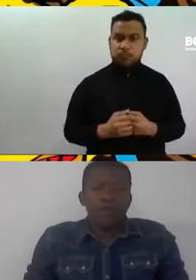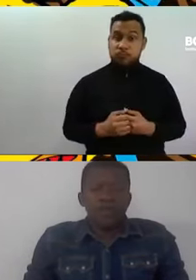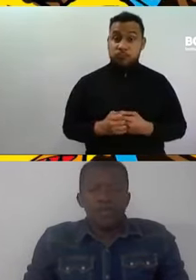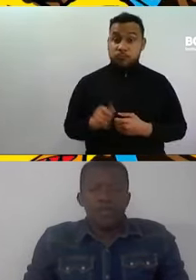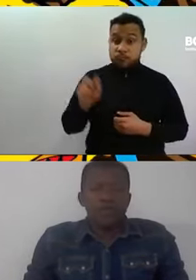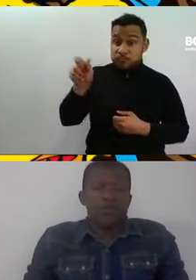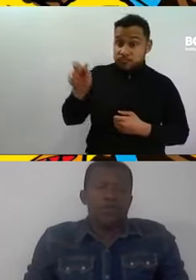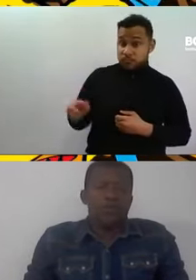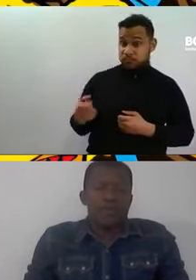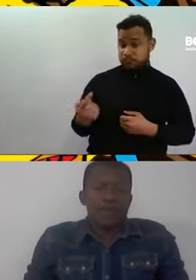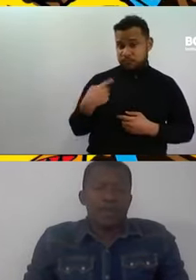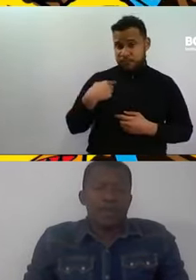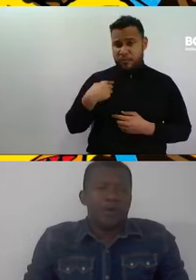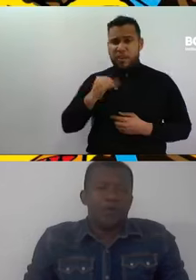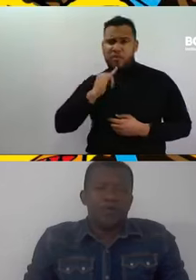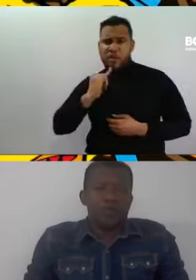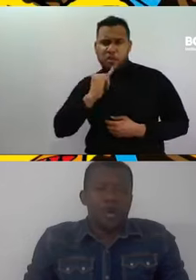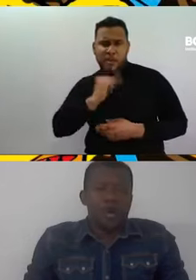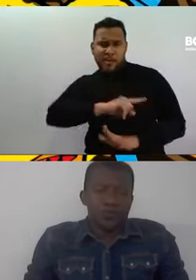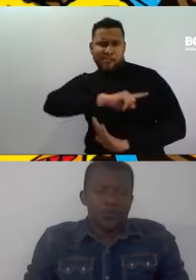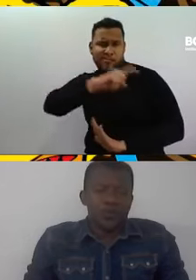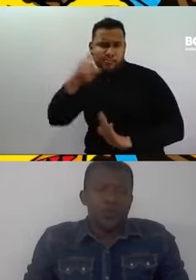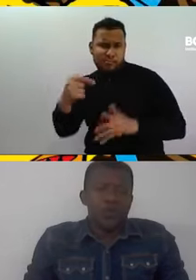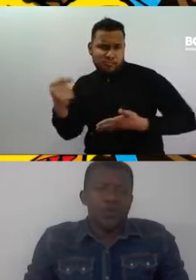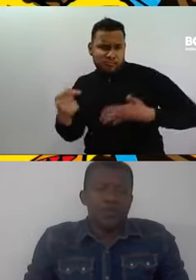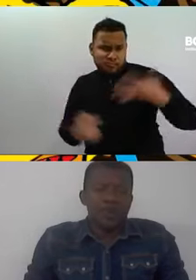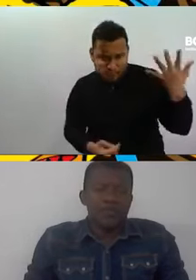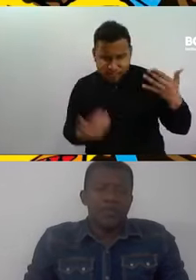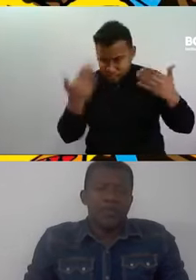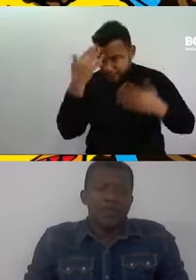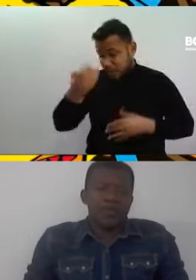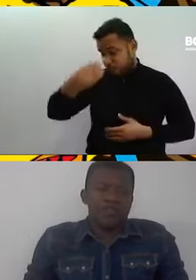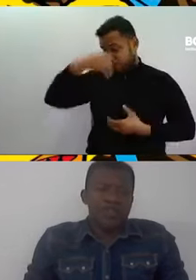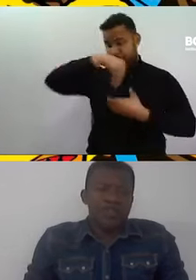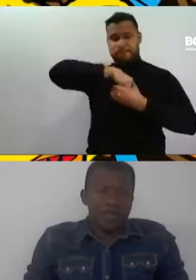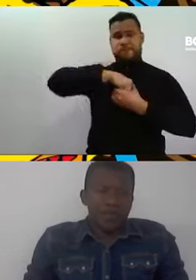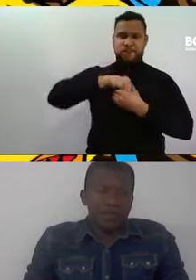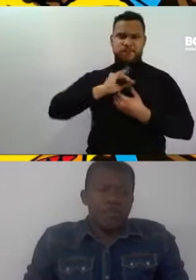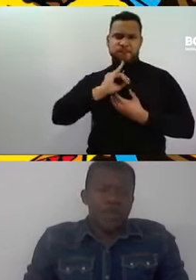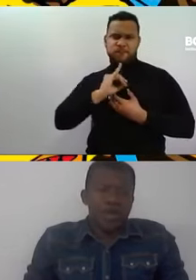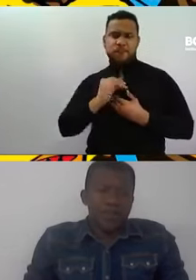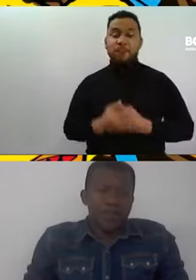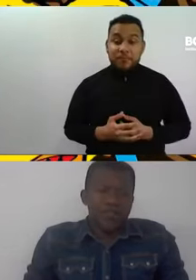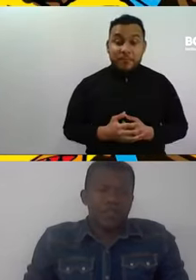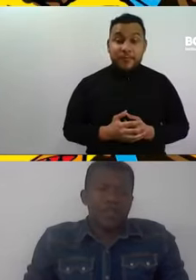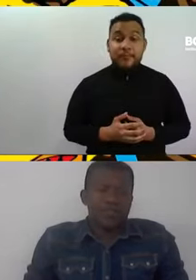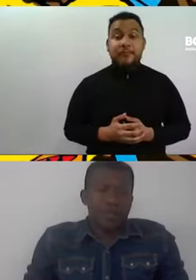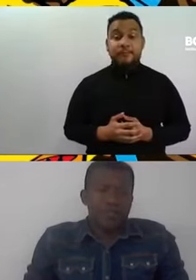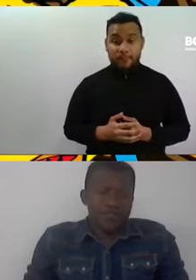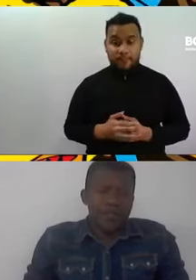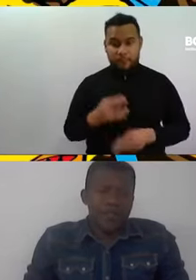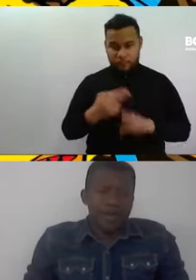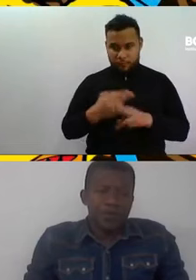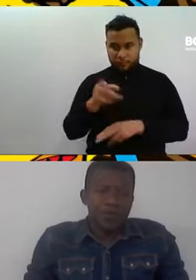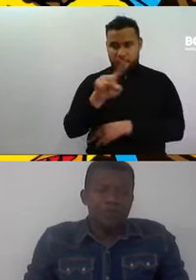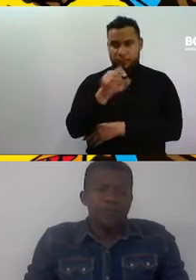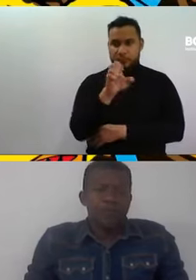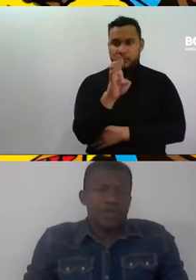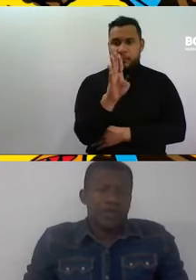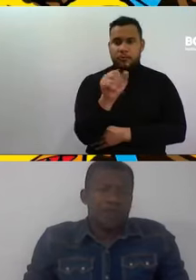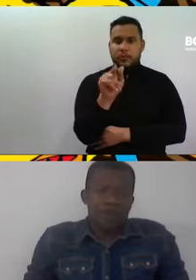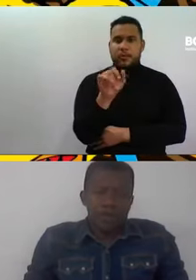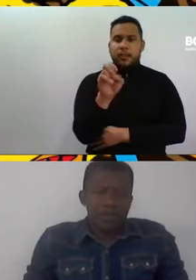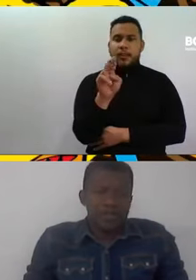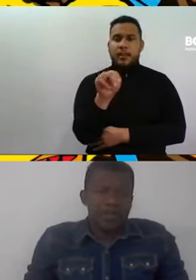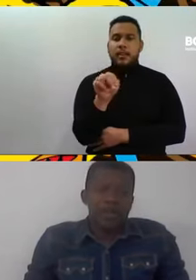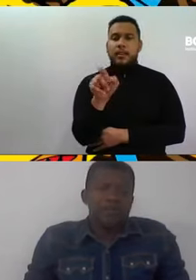un políglota, un hombre que hablaba unos 4 o 5 idiomas, que es el inolvidable Sebastián Salgado,